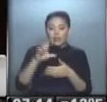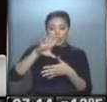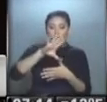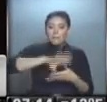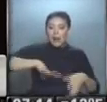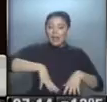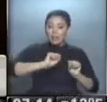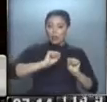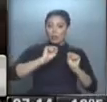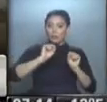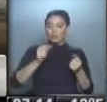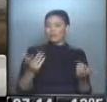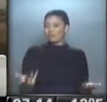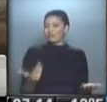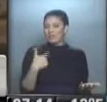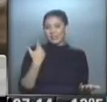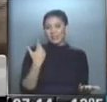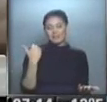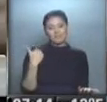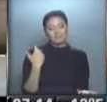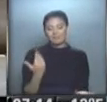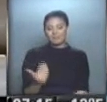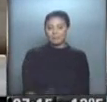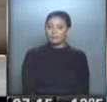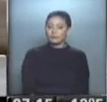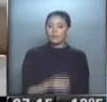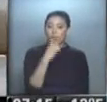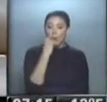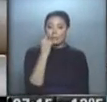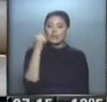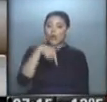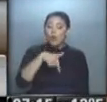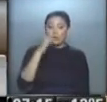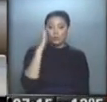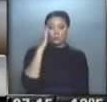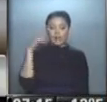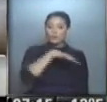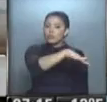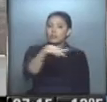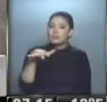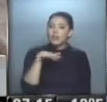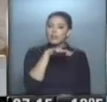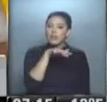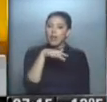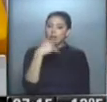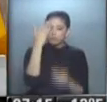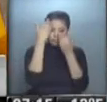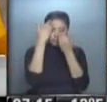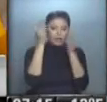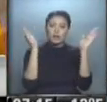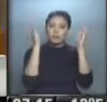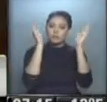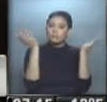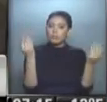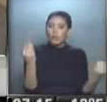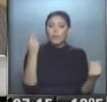de América, es realmente penoso. Hoy culturalmente incluso las sociedades estamos abiertas a replantear